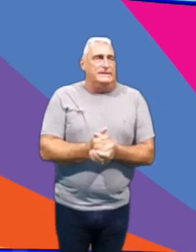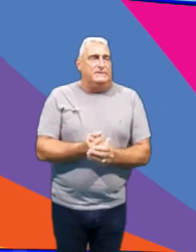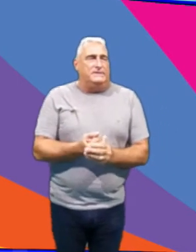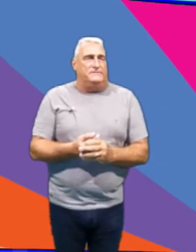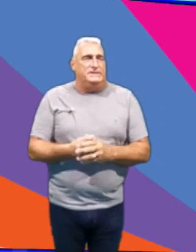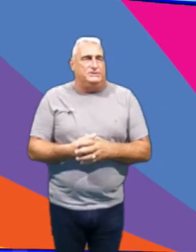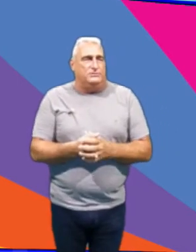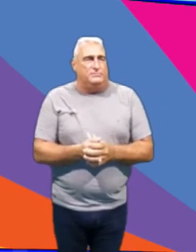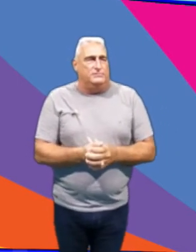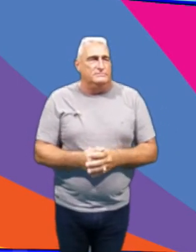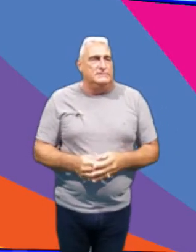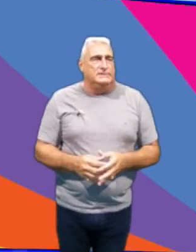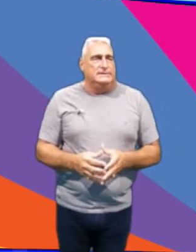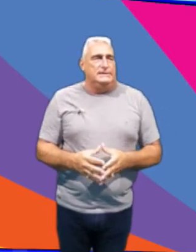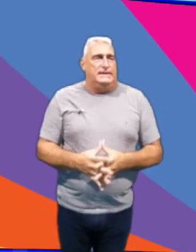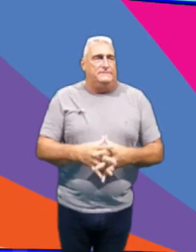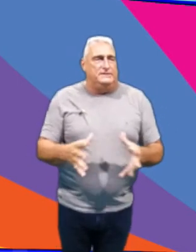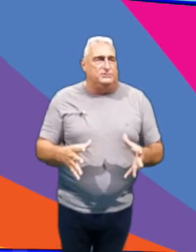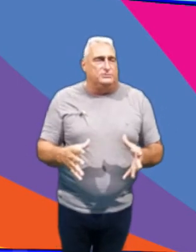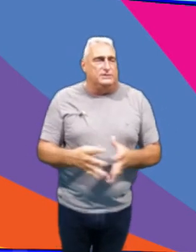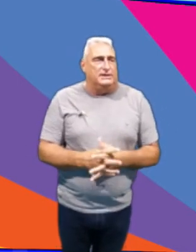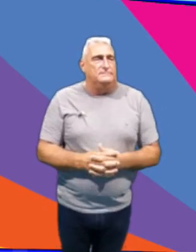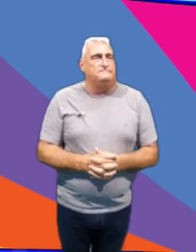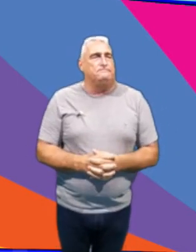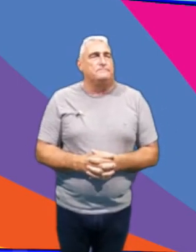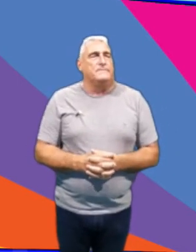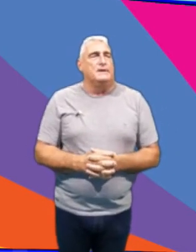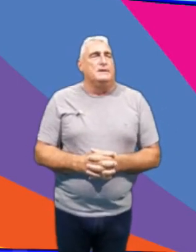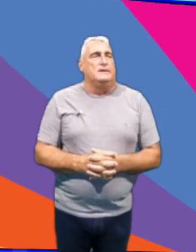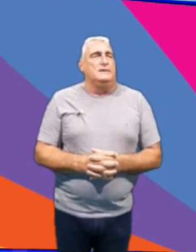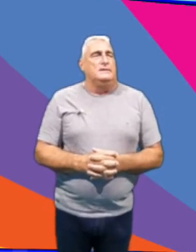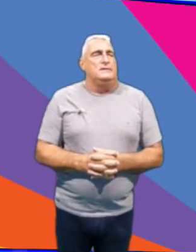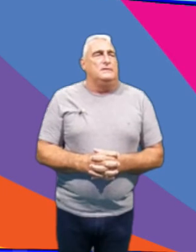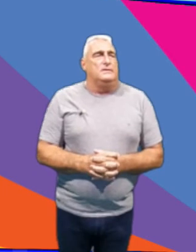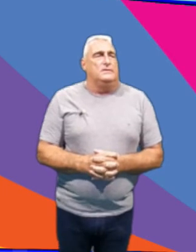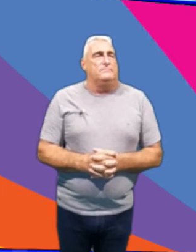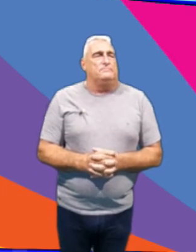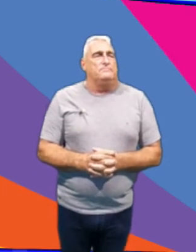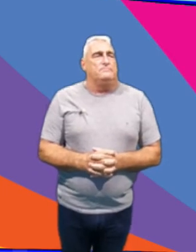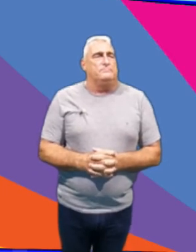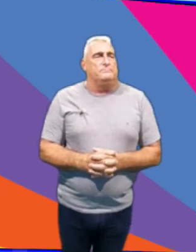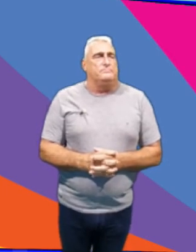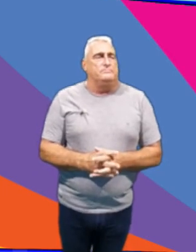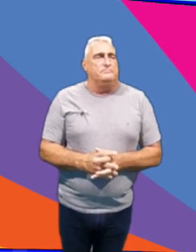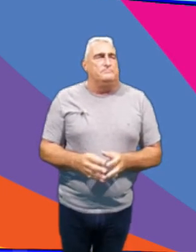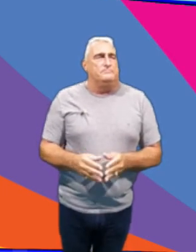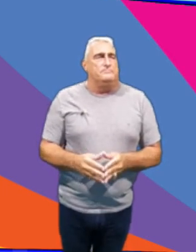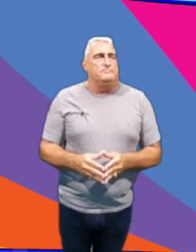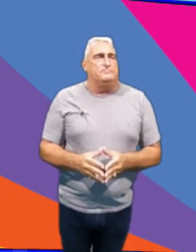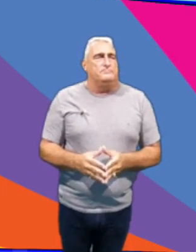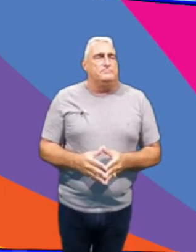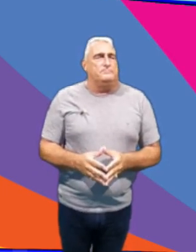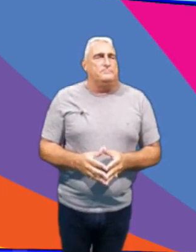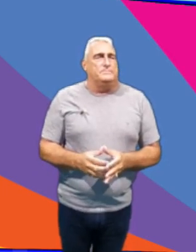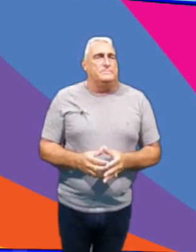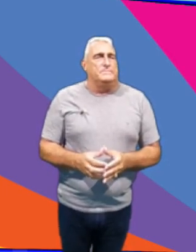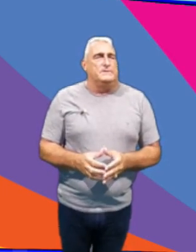una definición, ¿vio? La definición total. Así que estamos ahí. Me parece que la